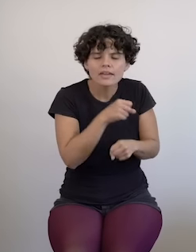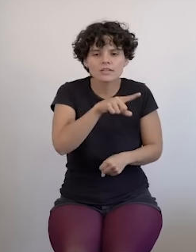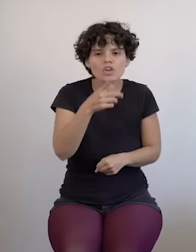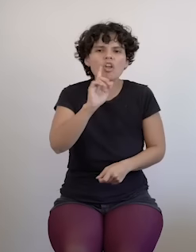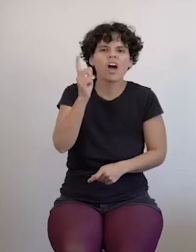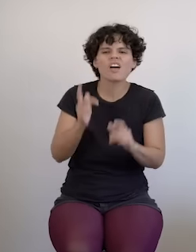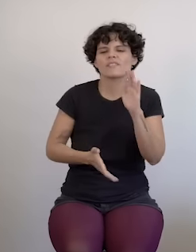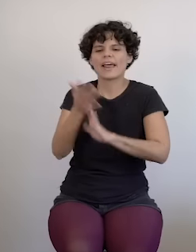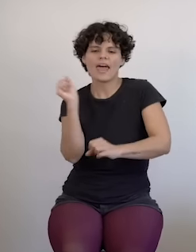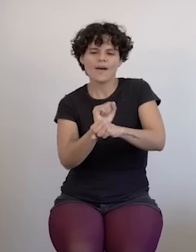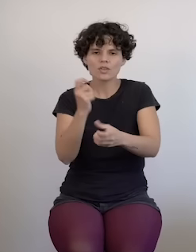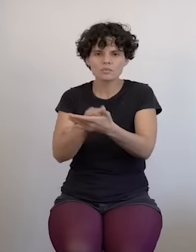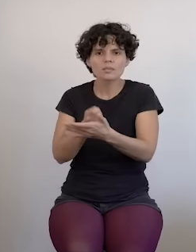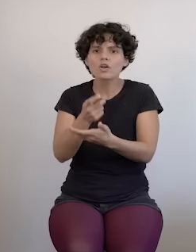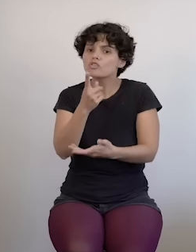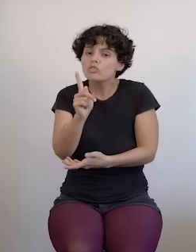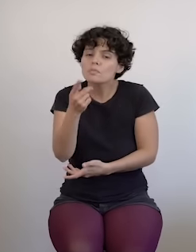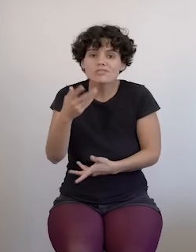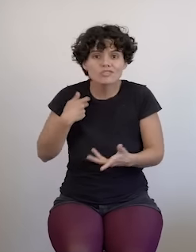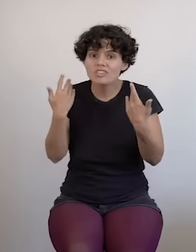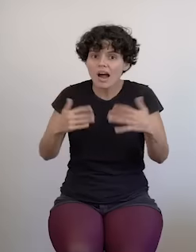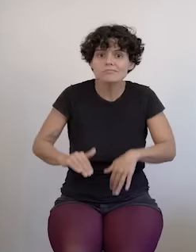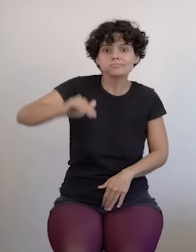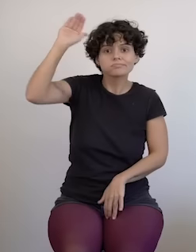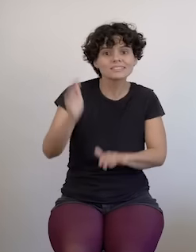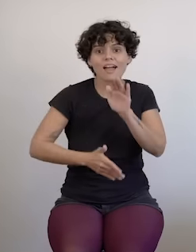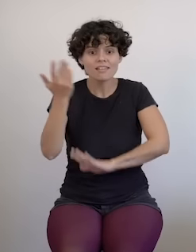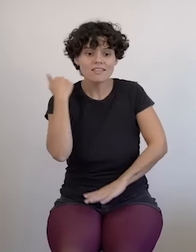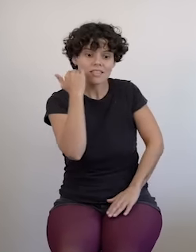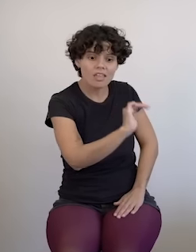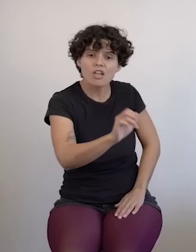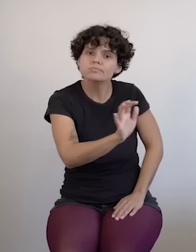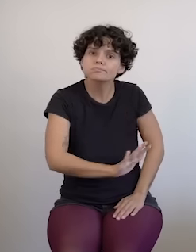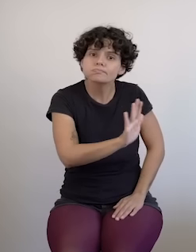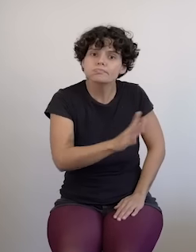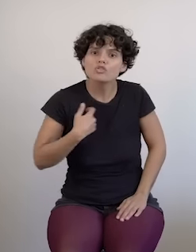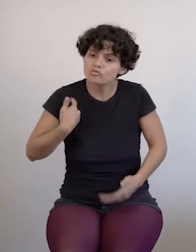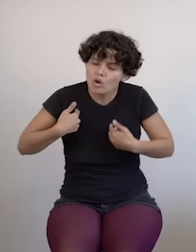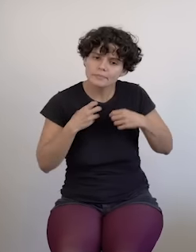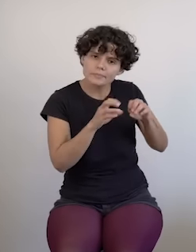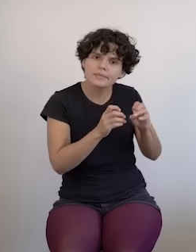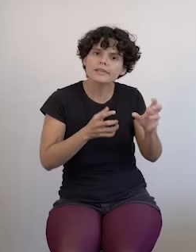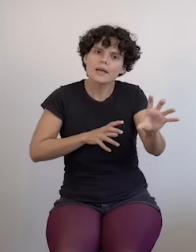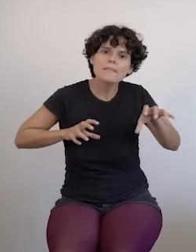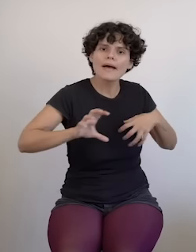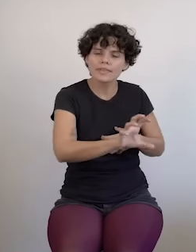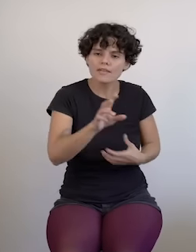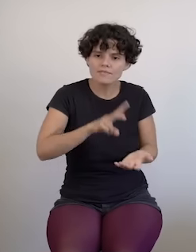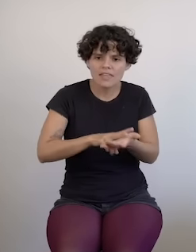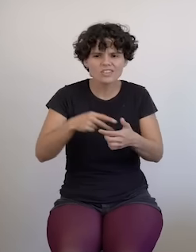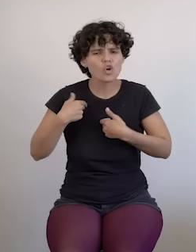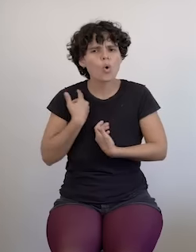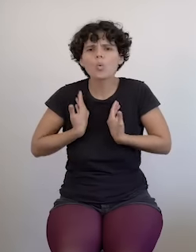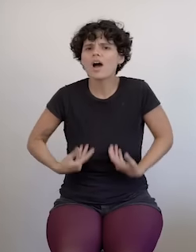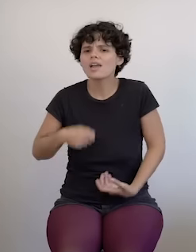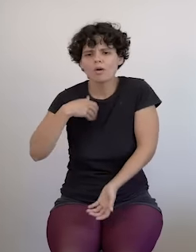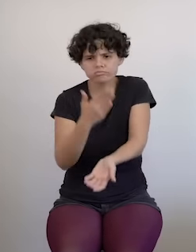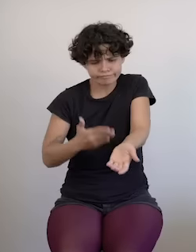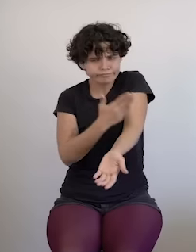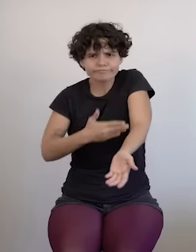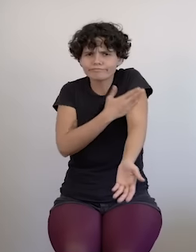Es para que yo sea un guón bacán ahora y vuelva y le ayude a esos niños que quedaron ahí. Porque ¿quién lo va a comprender más que yo que estuve ahí, cachai? Tenía